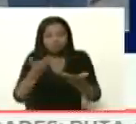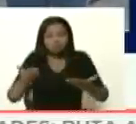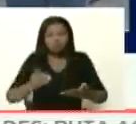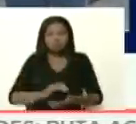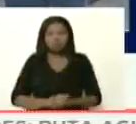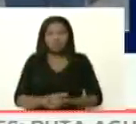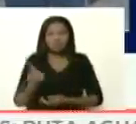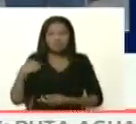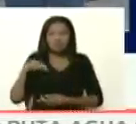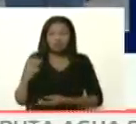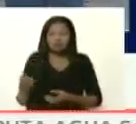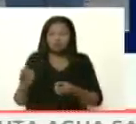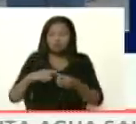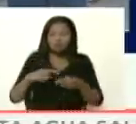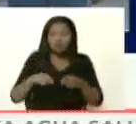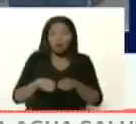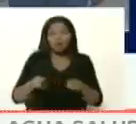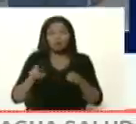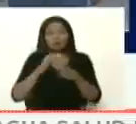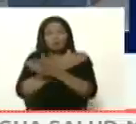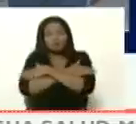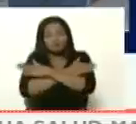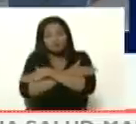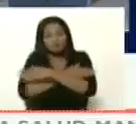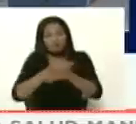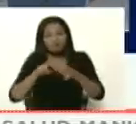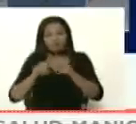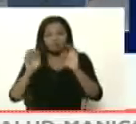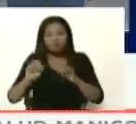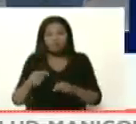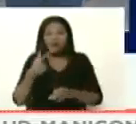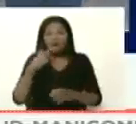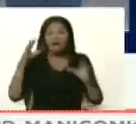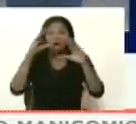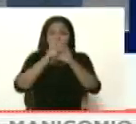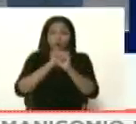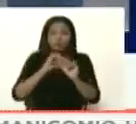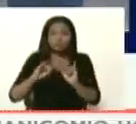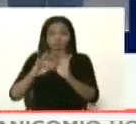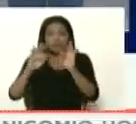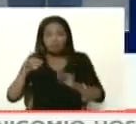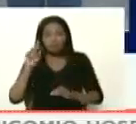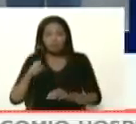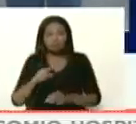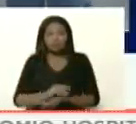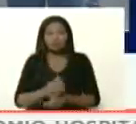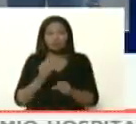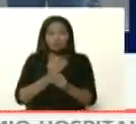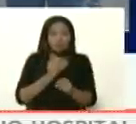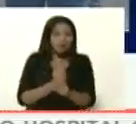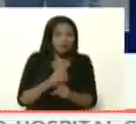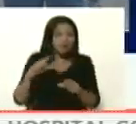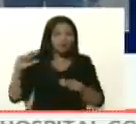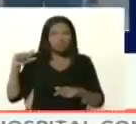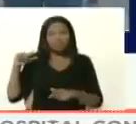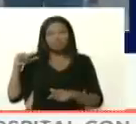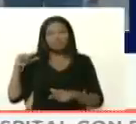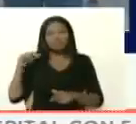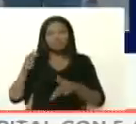Y tengo que reiterar mis felicitaciones que les di anoche a los trabajadores del Metro de